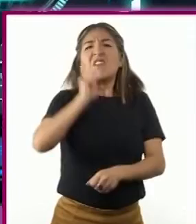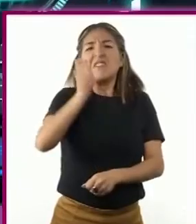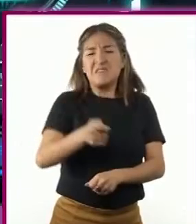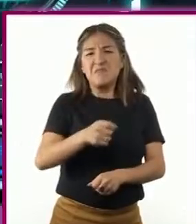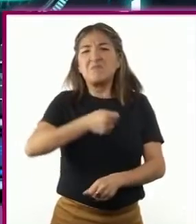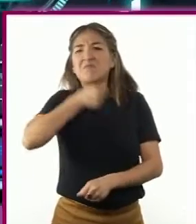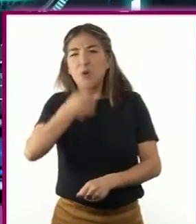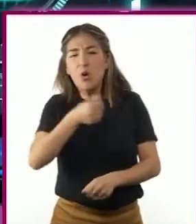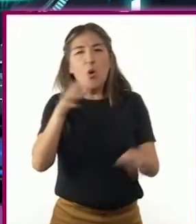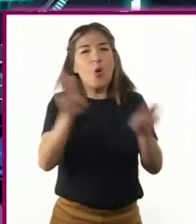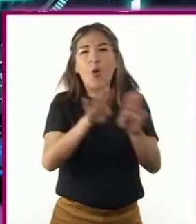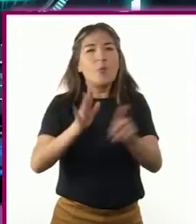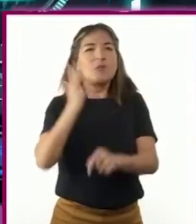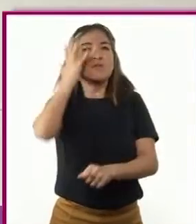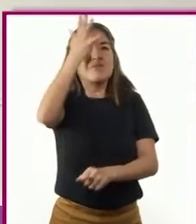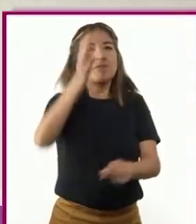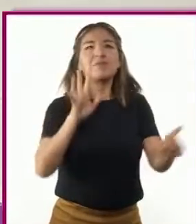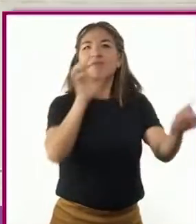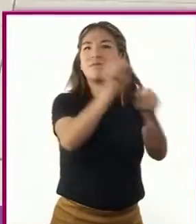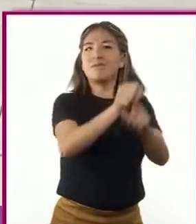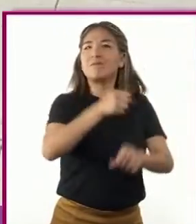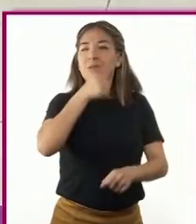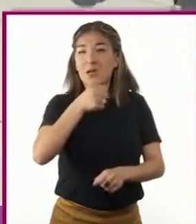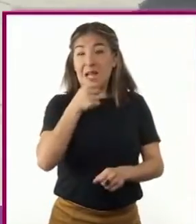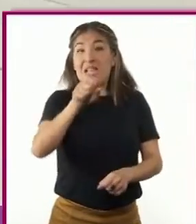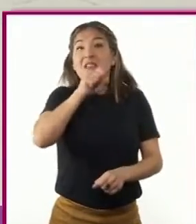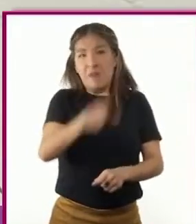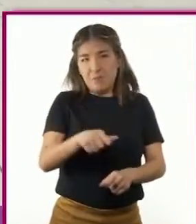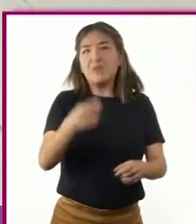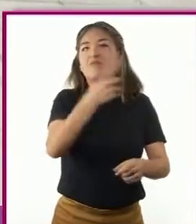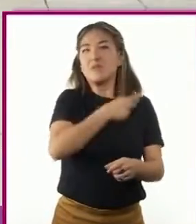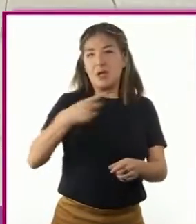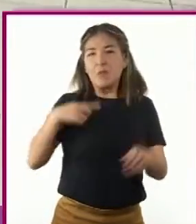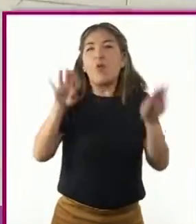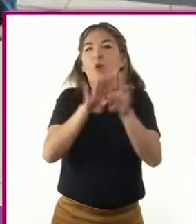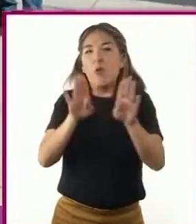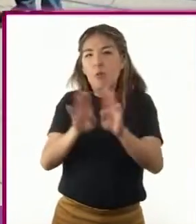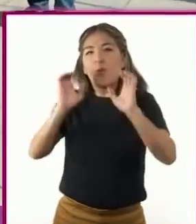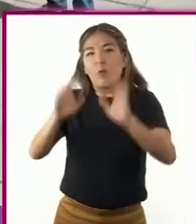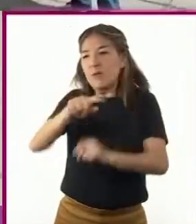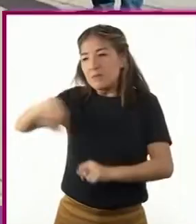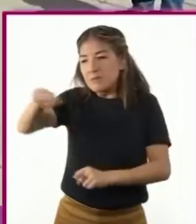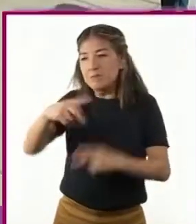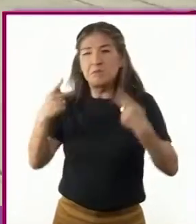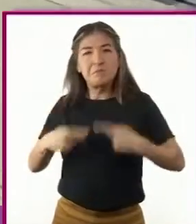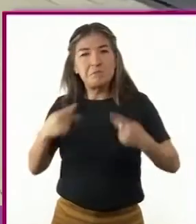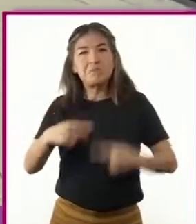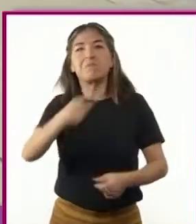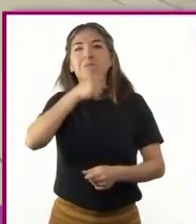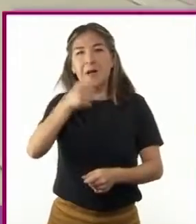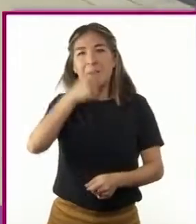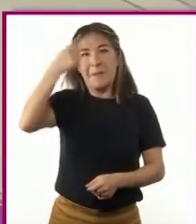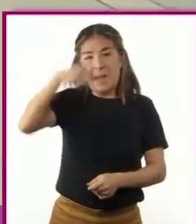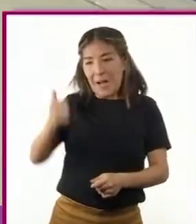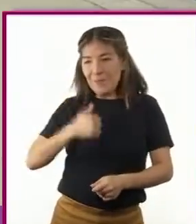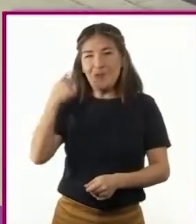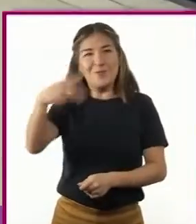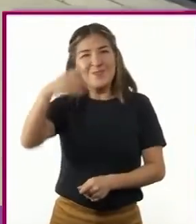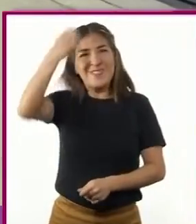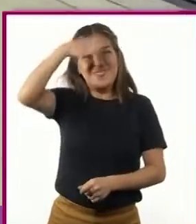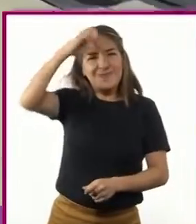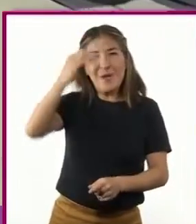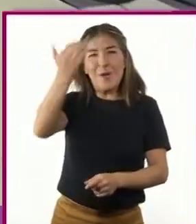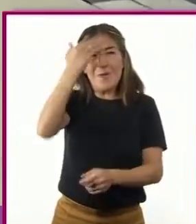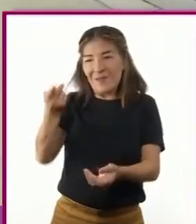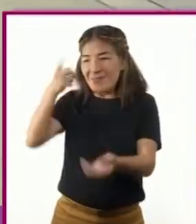y cómo queremos llegar a ella. Y cómo cuidar de nuestros ancianos y aprovechar tanto sus conocimientos como sus